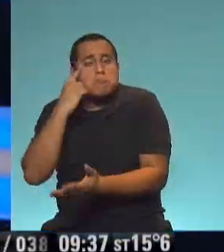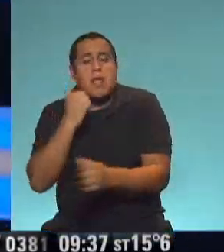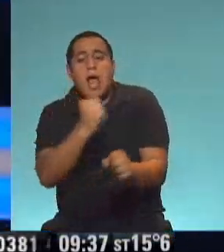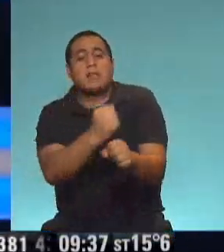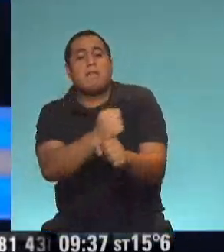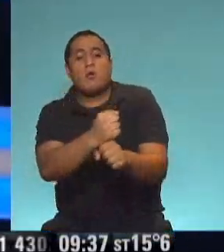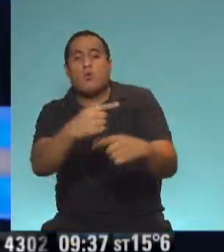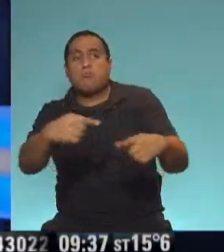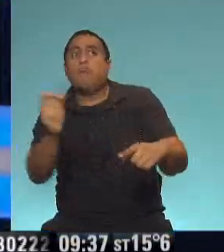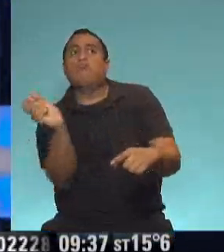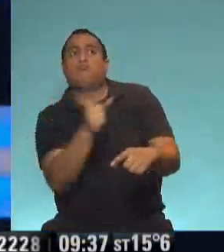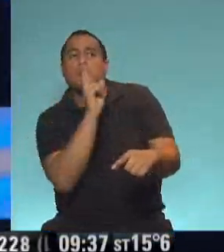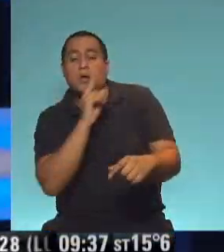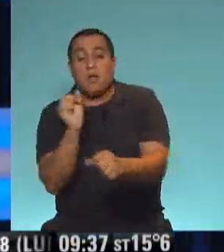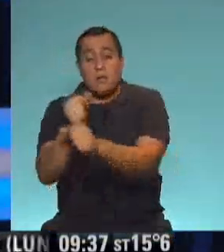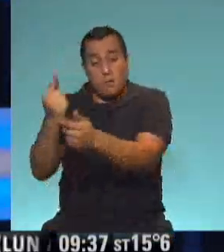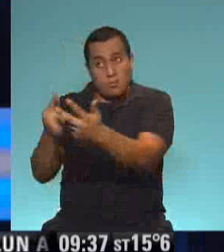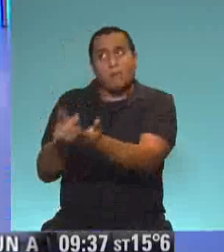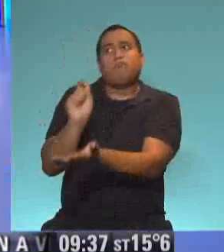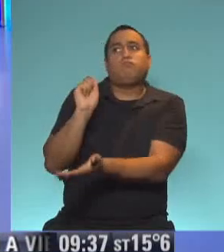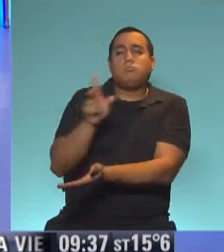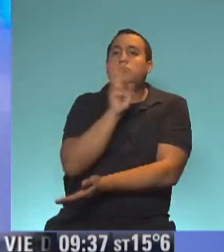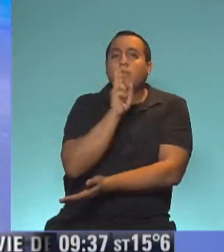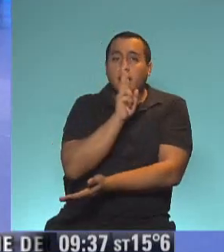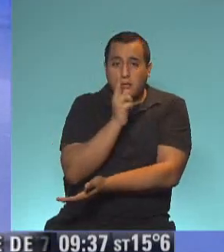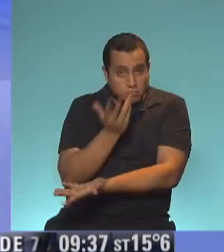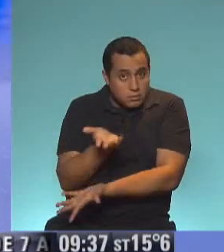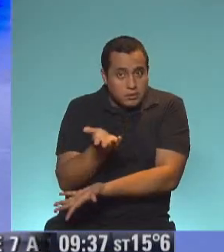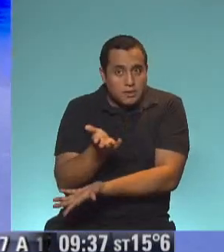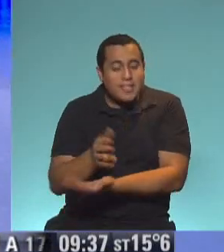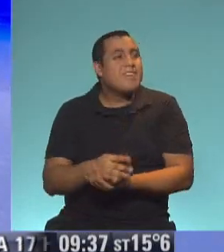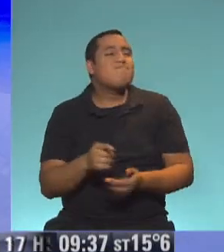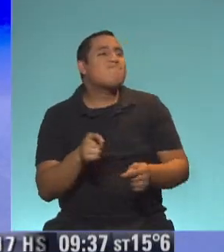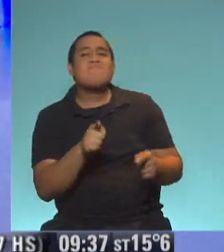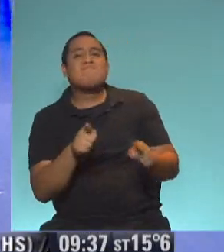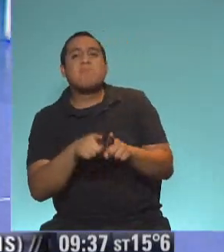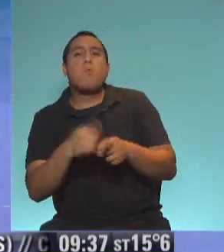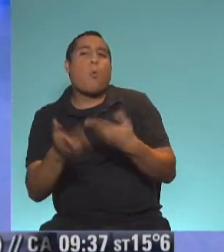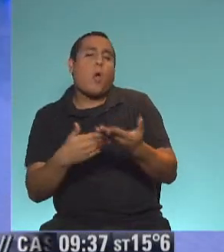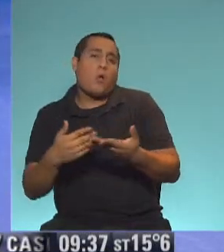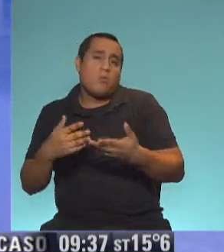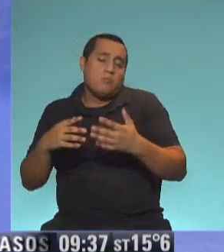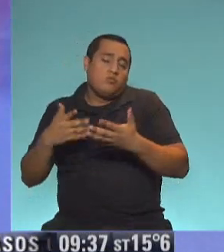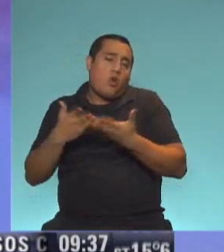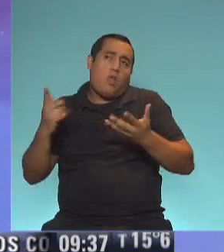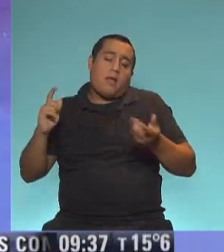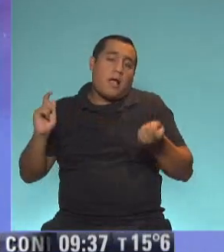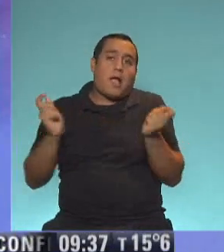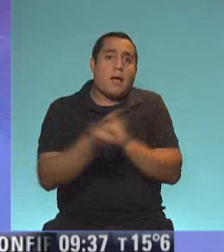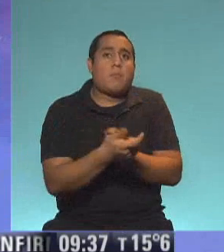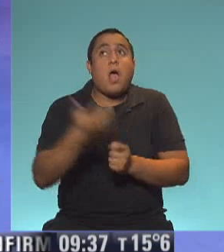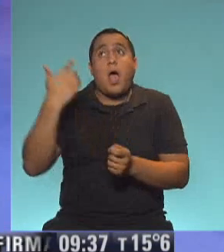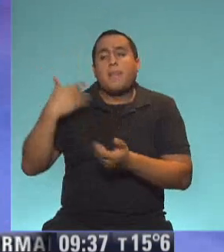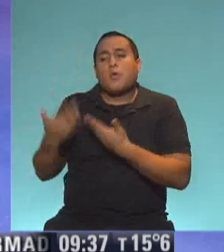para varones y para mujeres? Sobre esto que venimos charlando. Y es como el juego, ya el mundo se va transformando y antes había juego